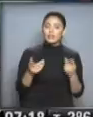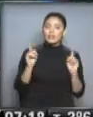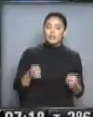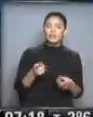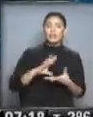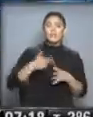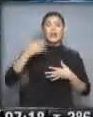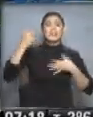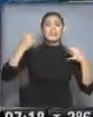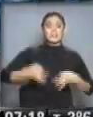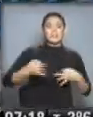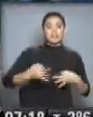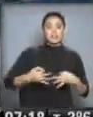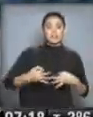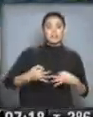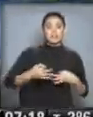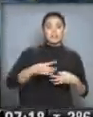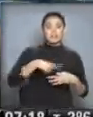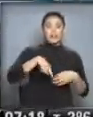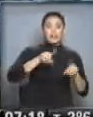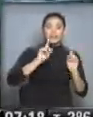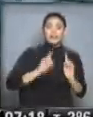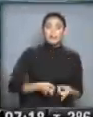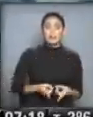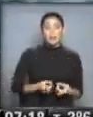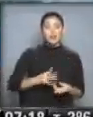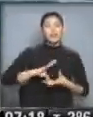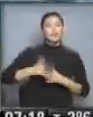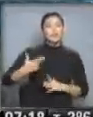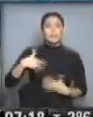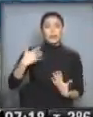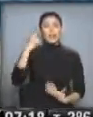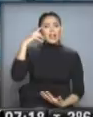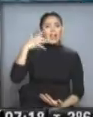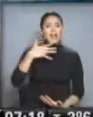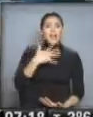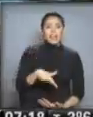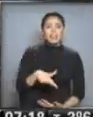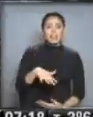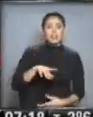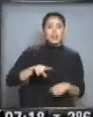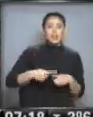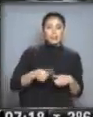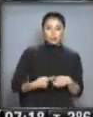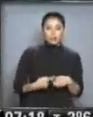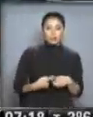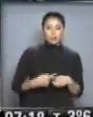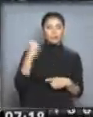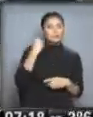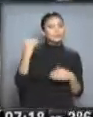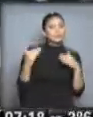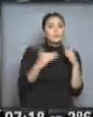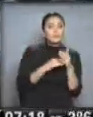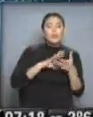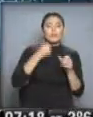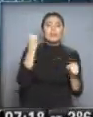dignidad eso es parte también de una forma de entender la política y fundamentalmente